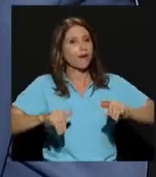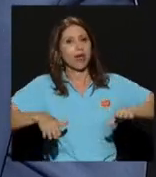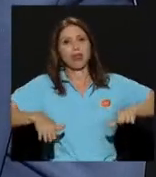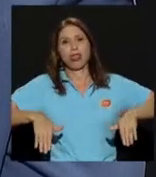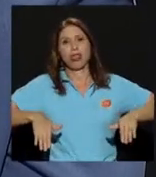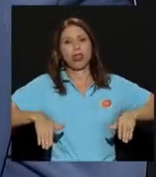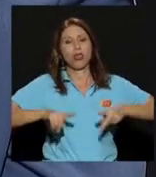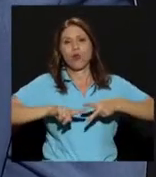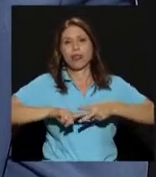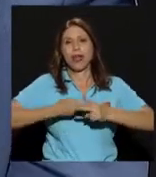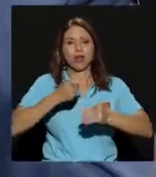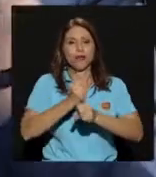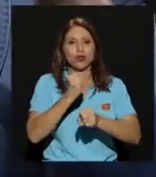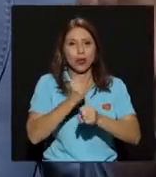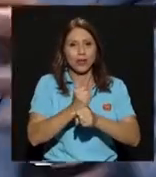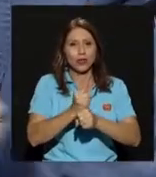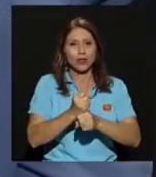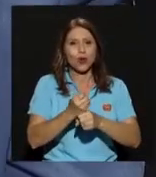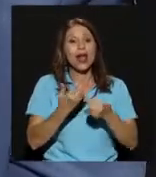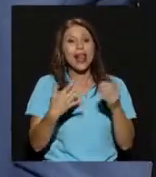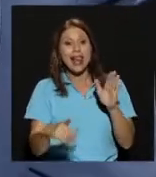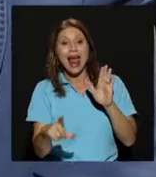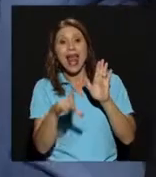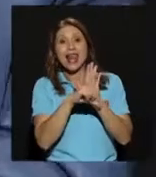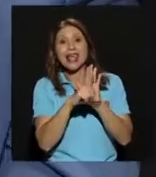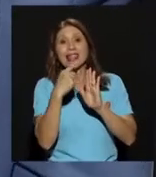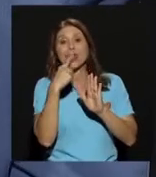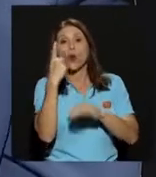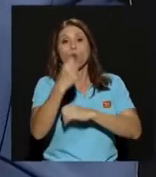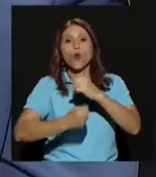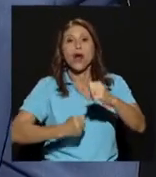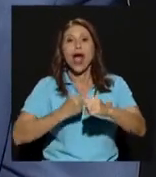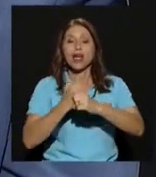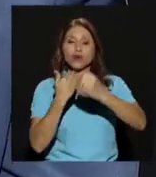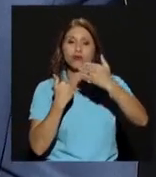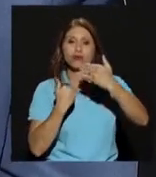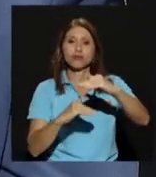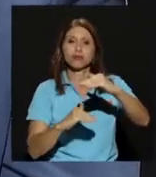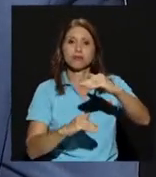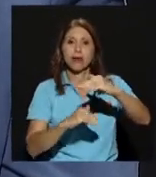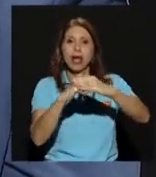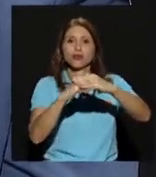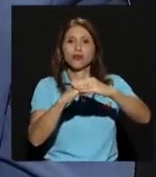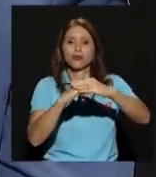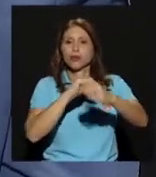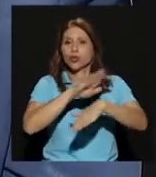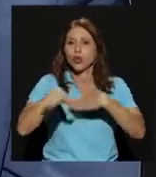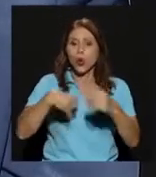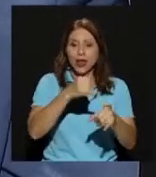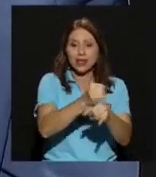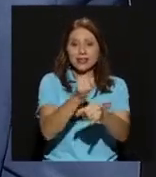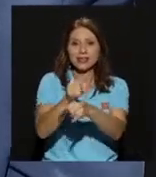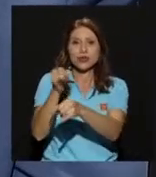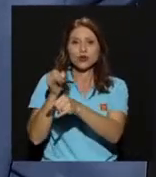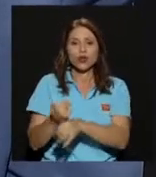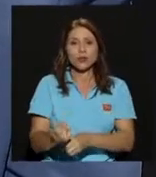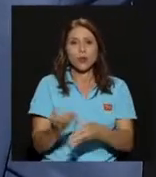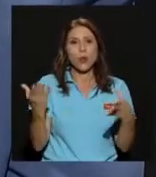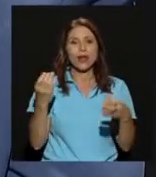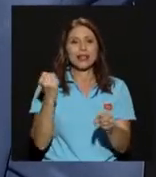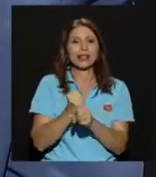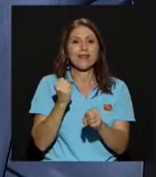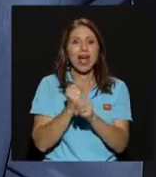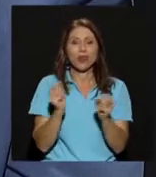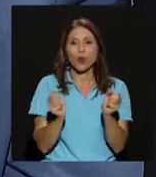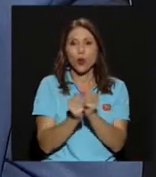en la ley vio un año de plazo para que todas las instituciones públicas estemos digamos trabajando con